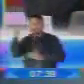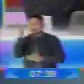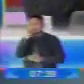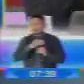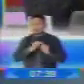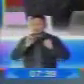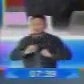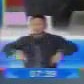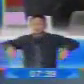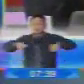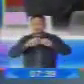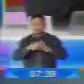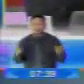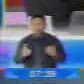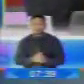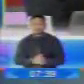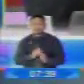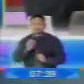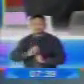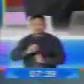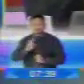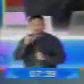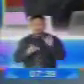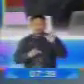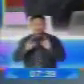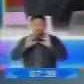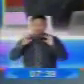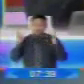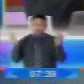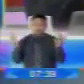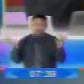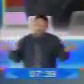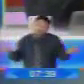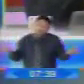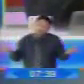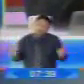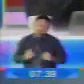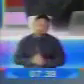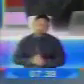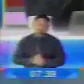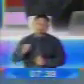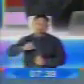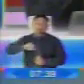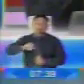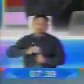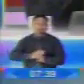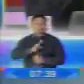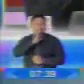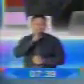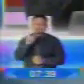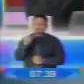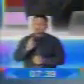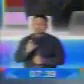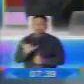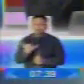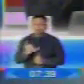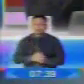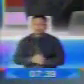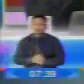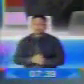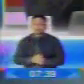centros arqueológicos. Es gente, donde, gente alrededor. Siempre, exactamente, hay la necesidad